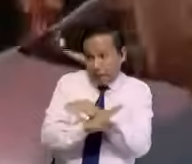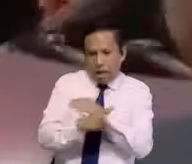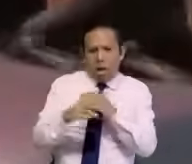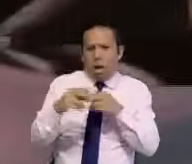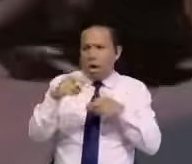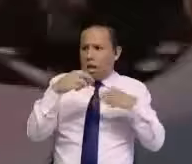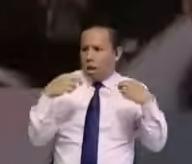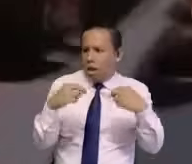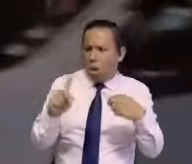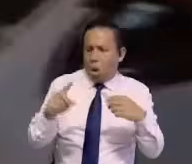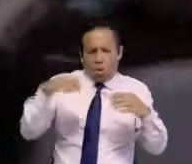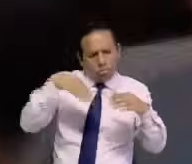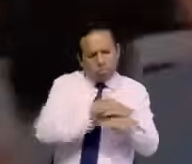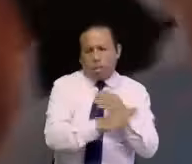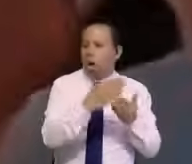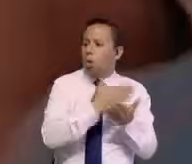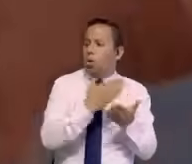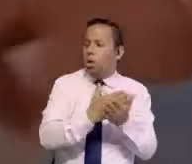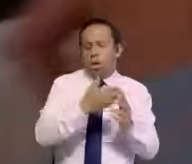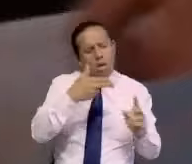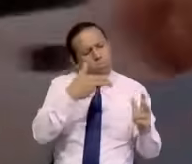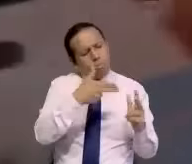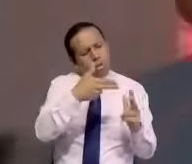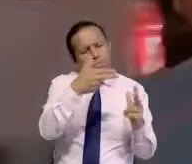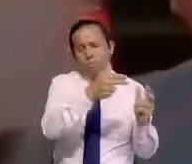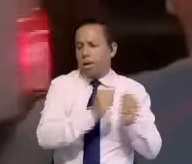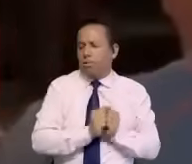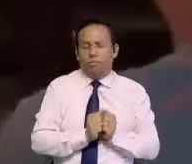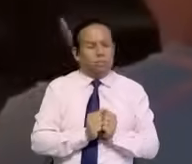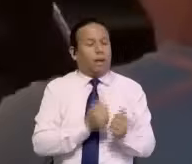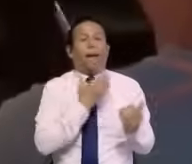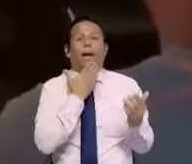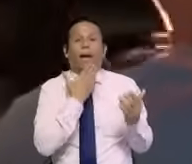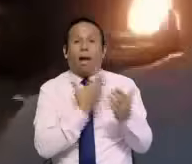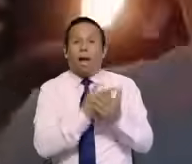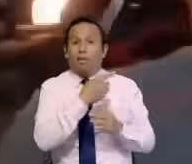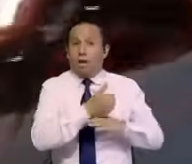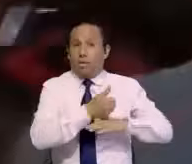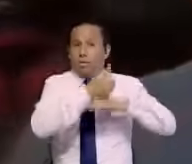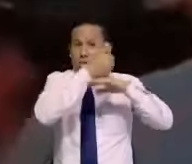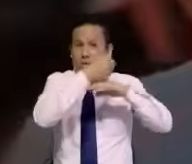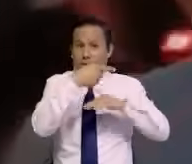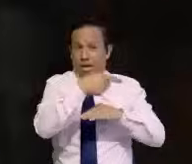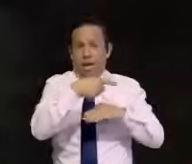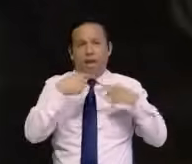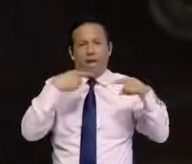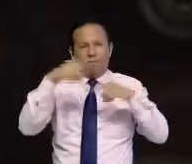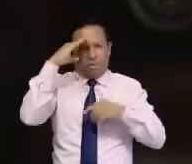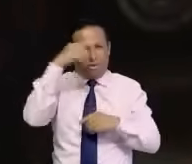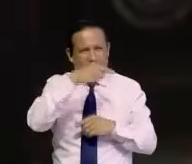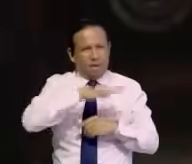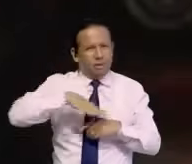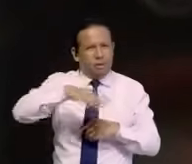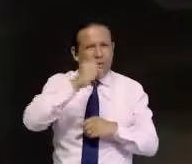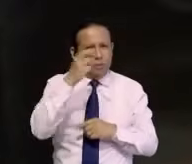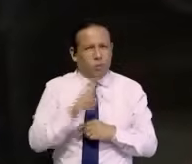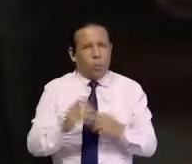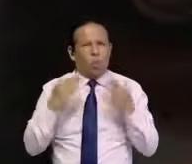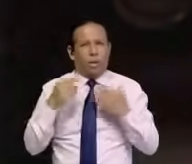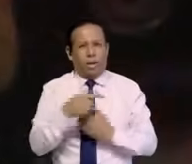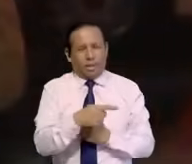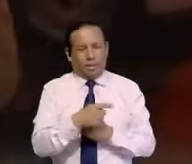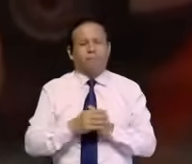a victimarlos. Muchas gracias. Era el teniente coronel Freddy Ábalos, jefe del distrito Los Esteros, acá en el sur de Guayaquil. Como